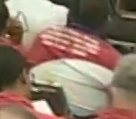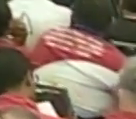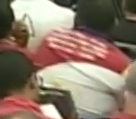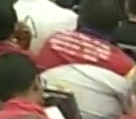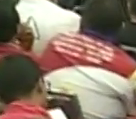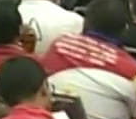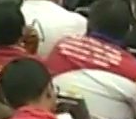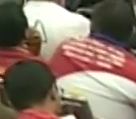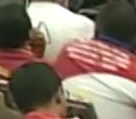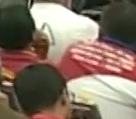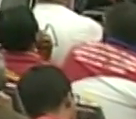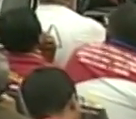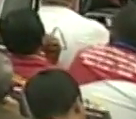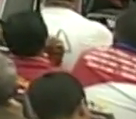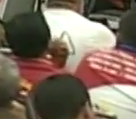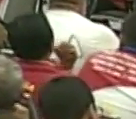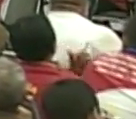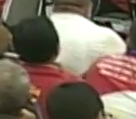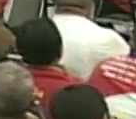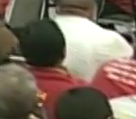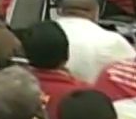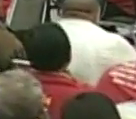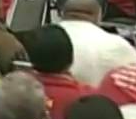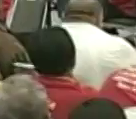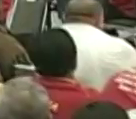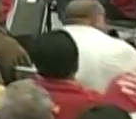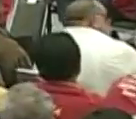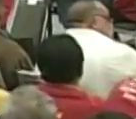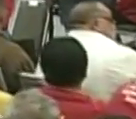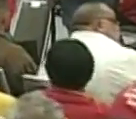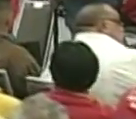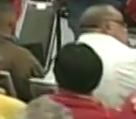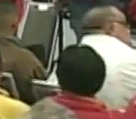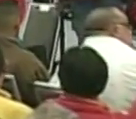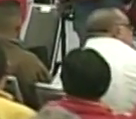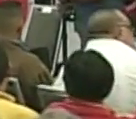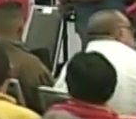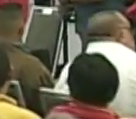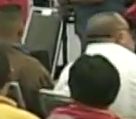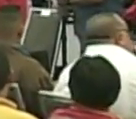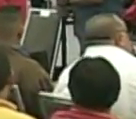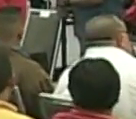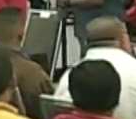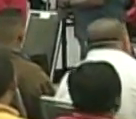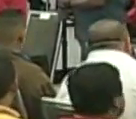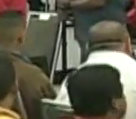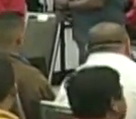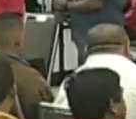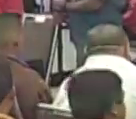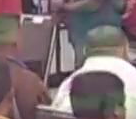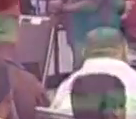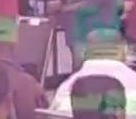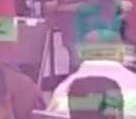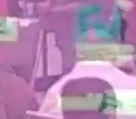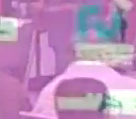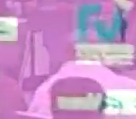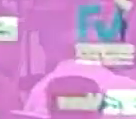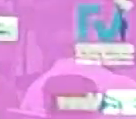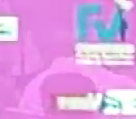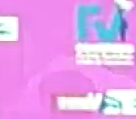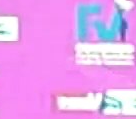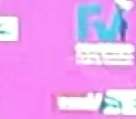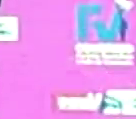ninguna fuerza política puede pretender dirigir tomar el poder o gobernar sino mira el país si no mira a los pueblos